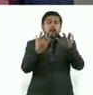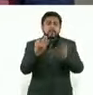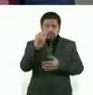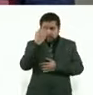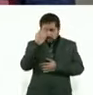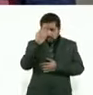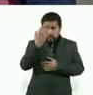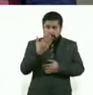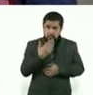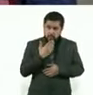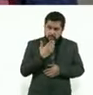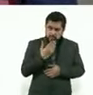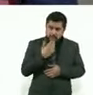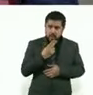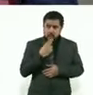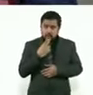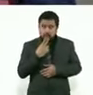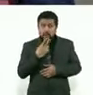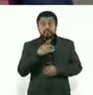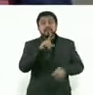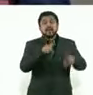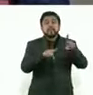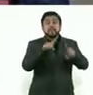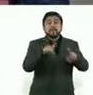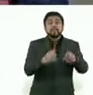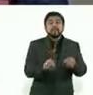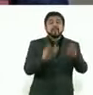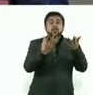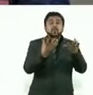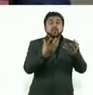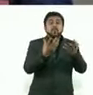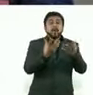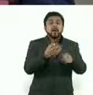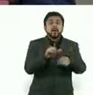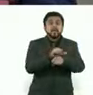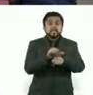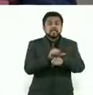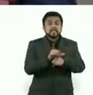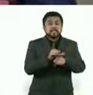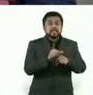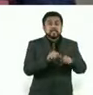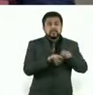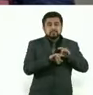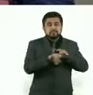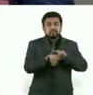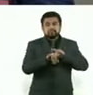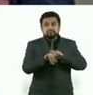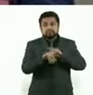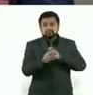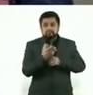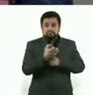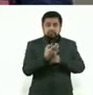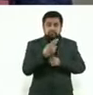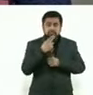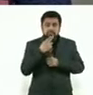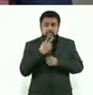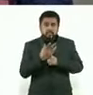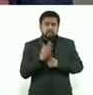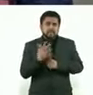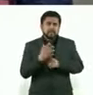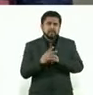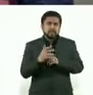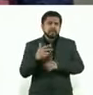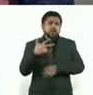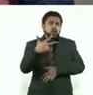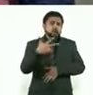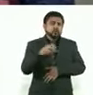del tránsito que tiene y las condiciones del subsuelo y también el intemperismo que sufre, del orden de 8 a